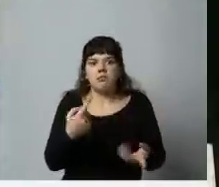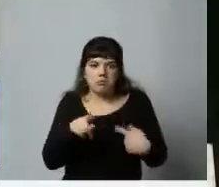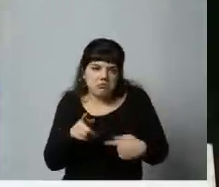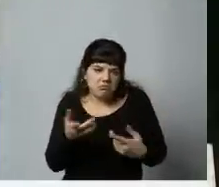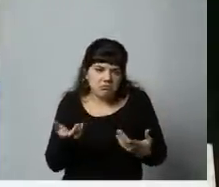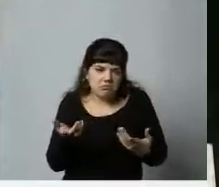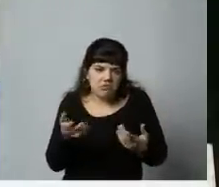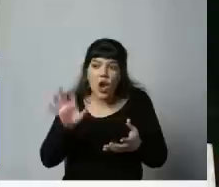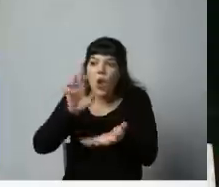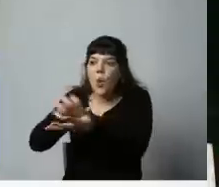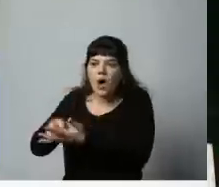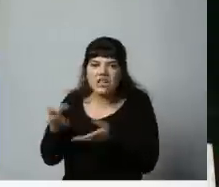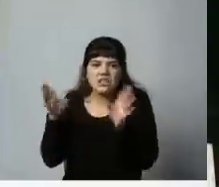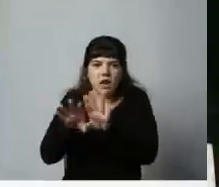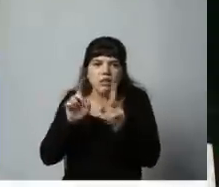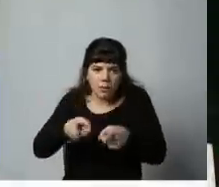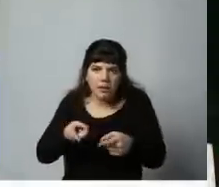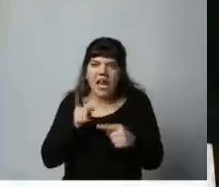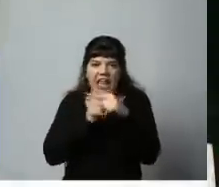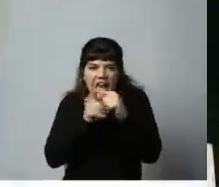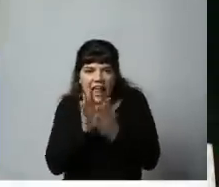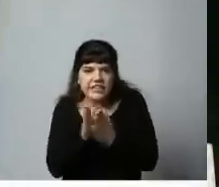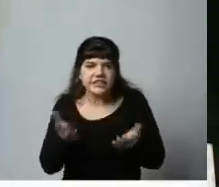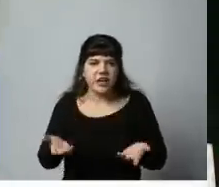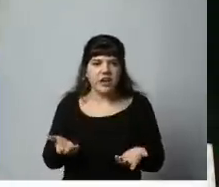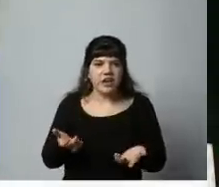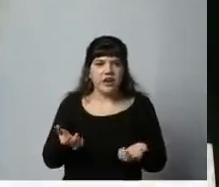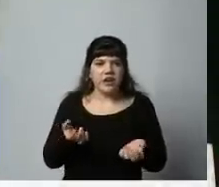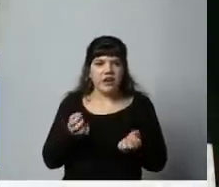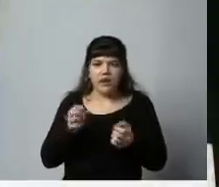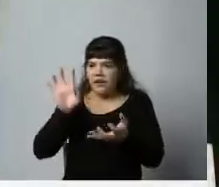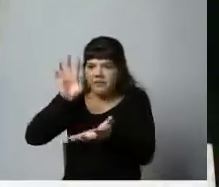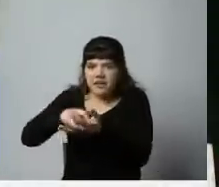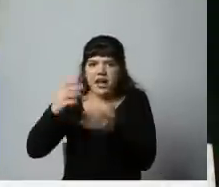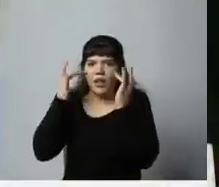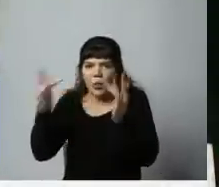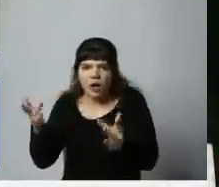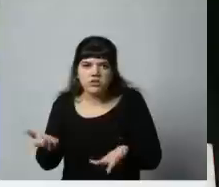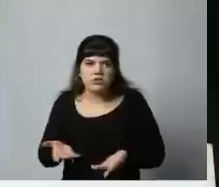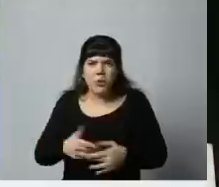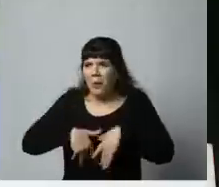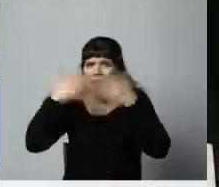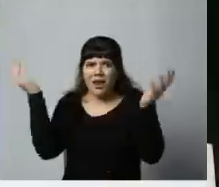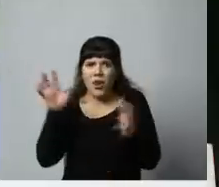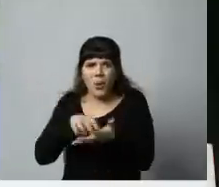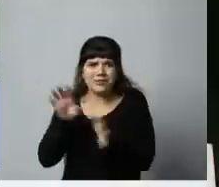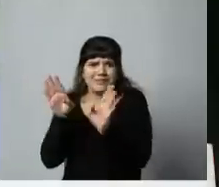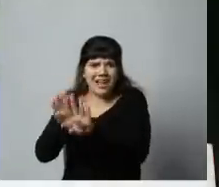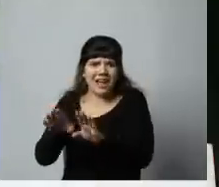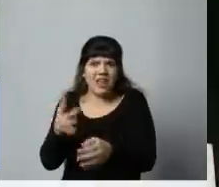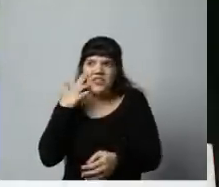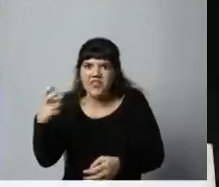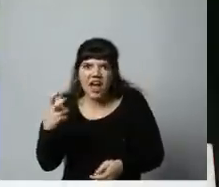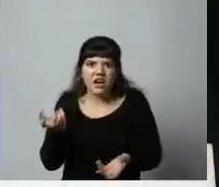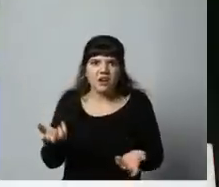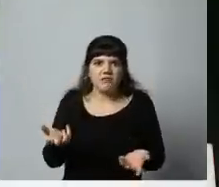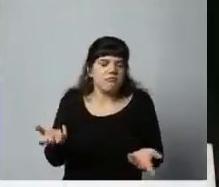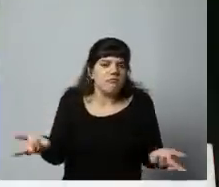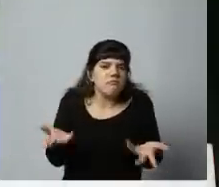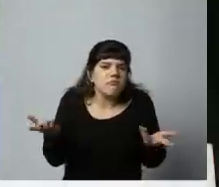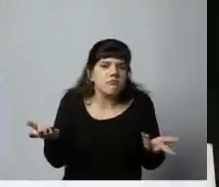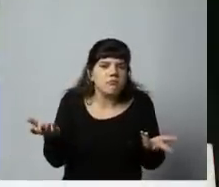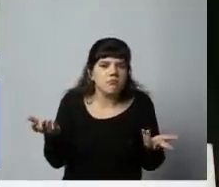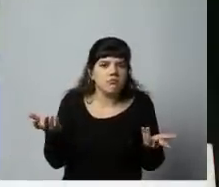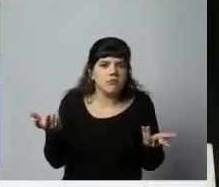Son son las iglesias las misas los centros de enseñanza lo que se te ocurra los bares los Bol